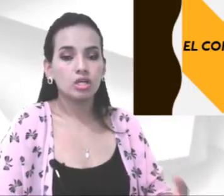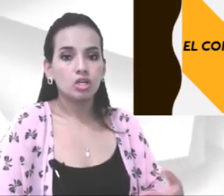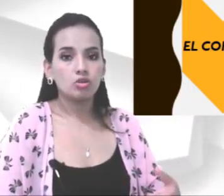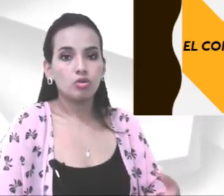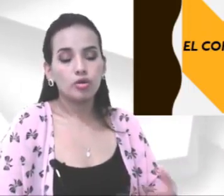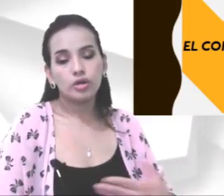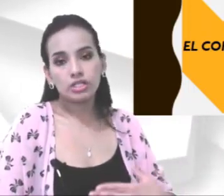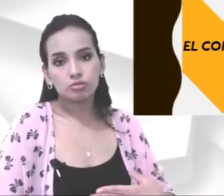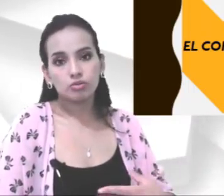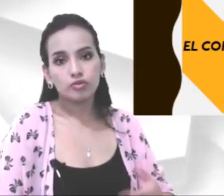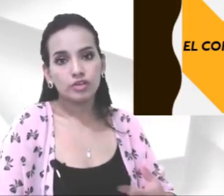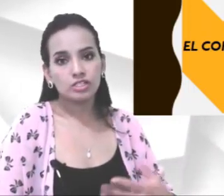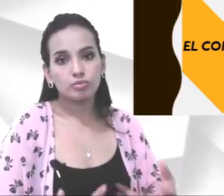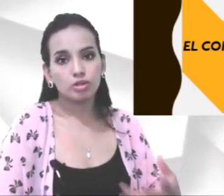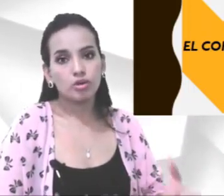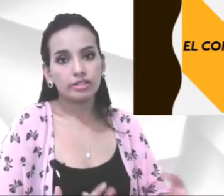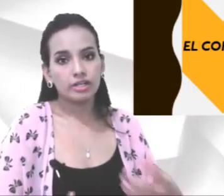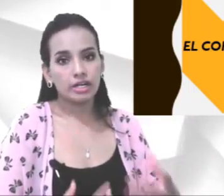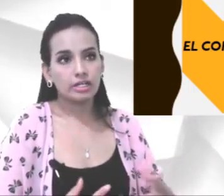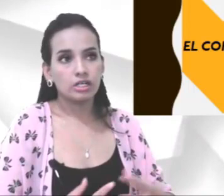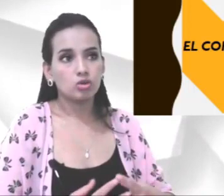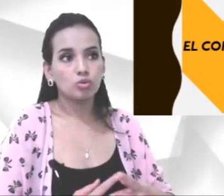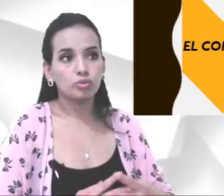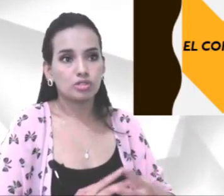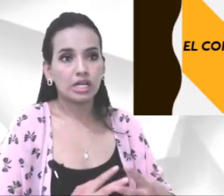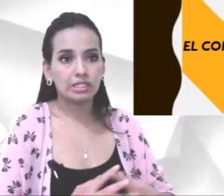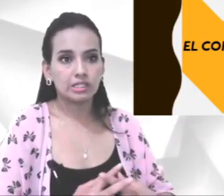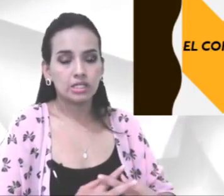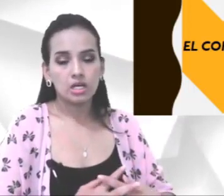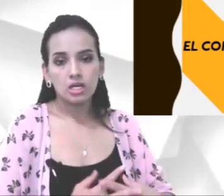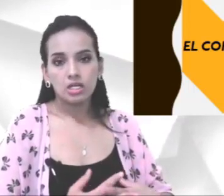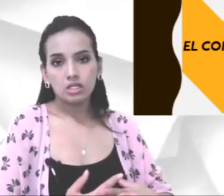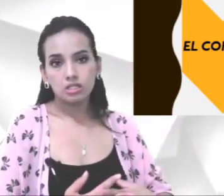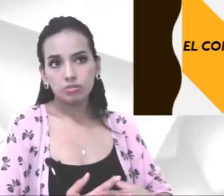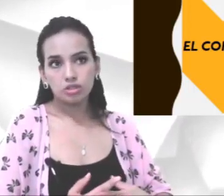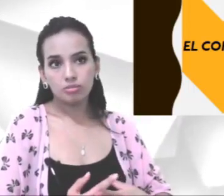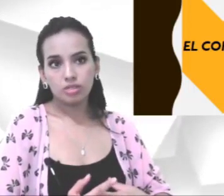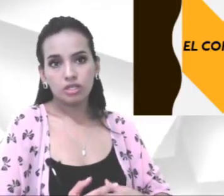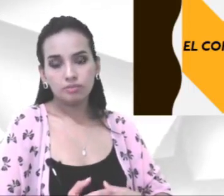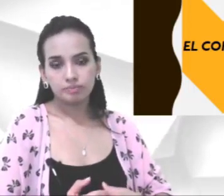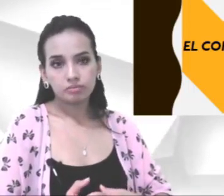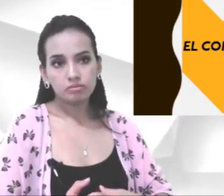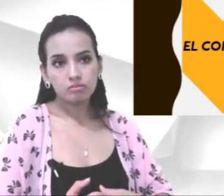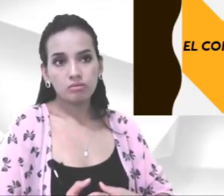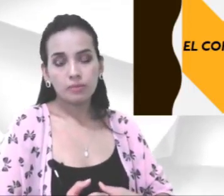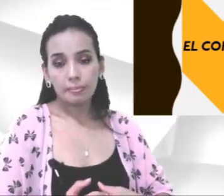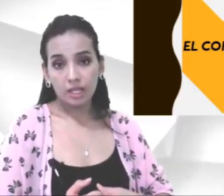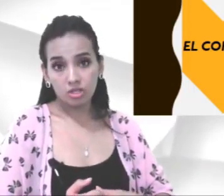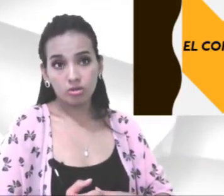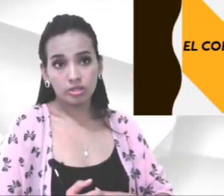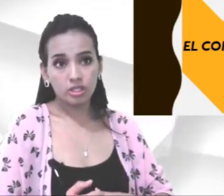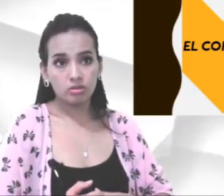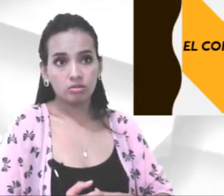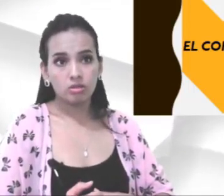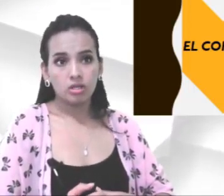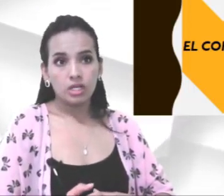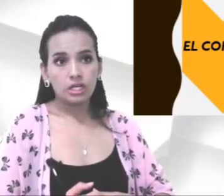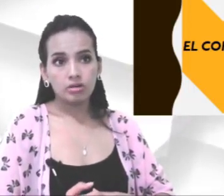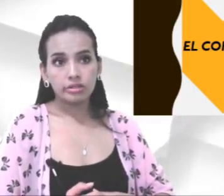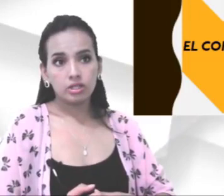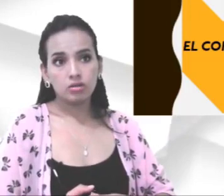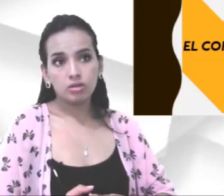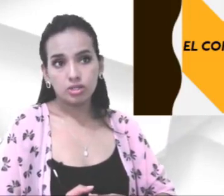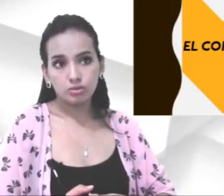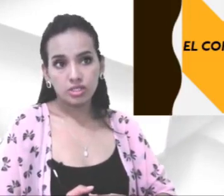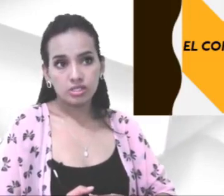porque no es muy fácil poderlos atacar en grupos grandes y tenemos también el corte